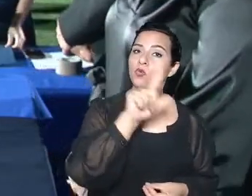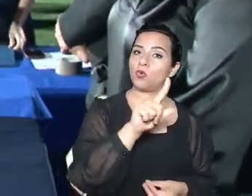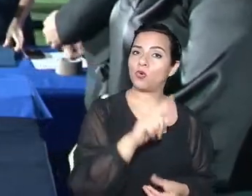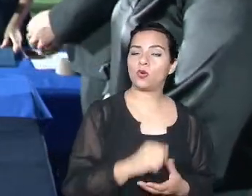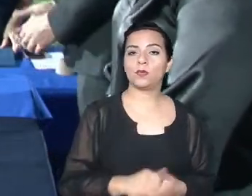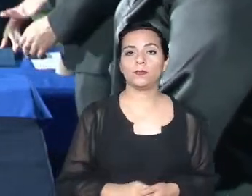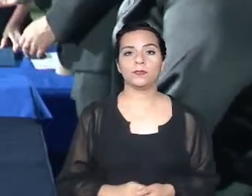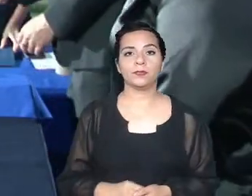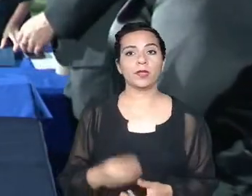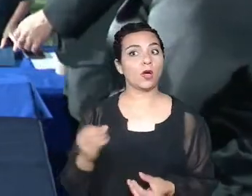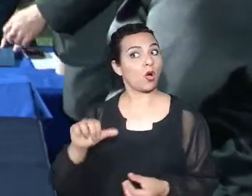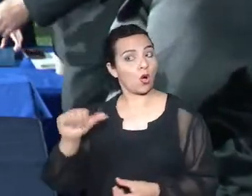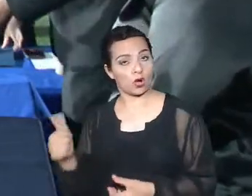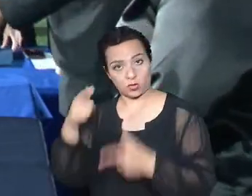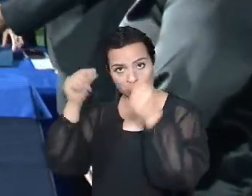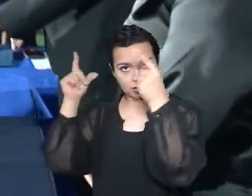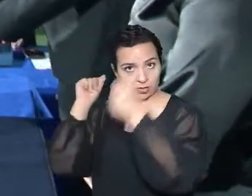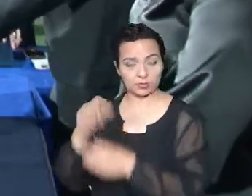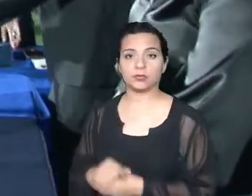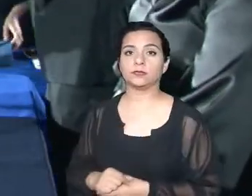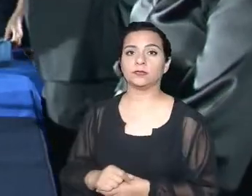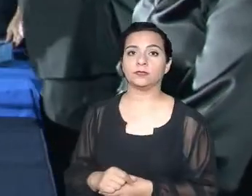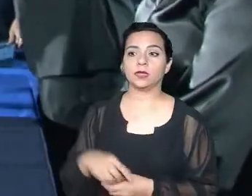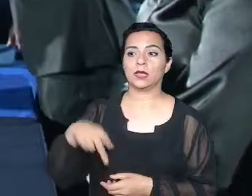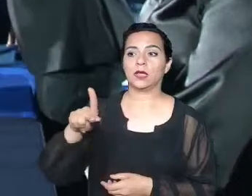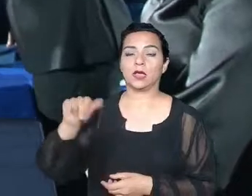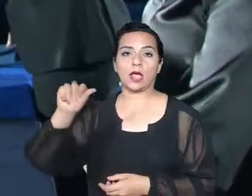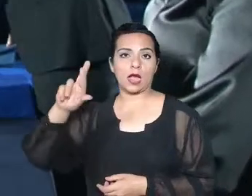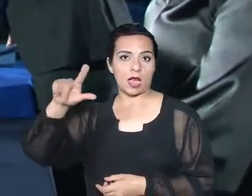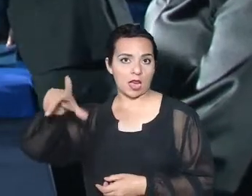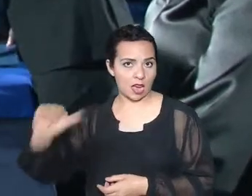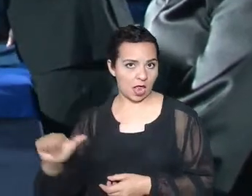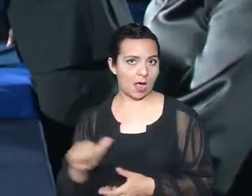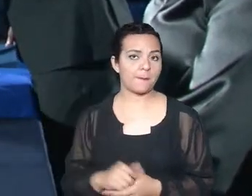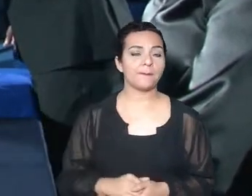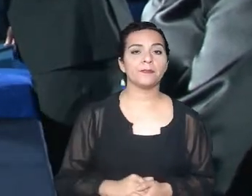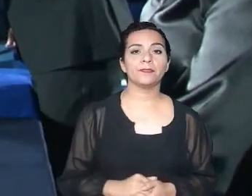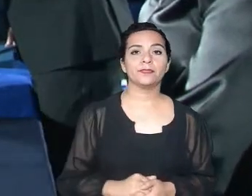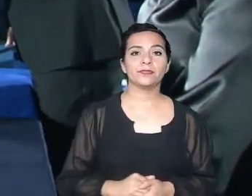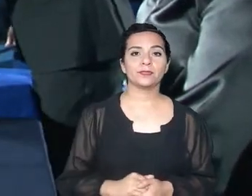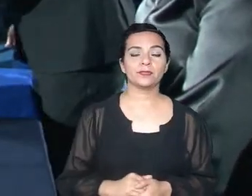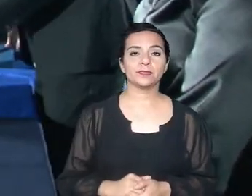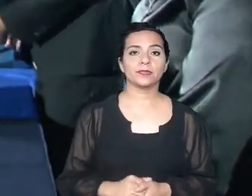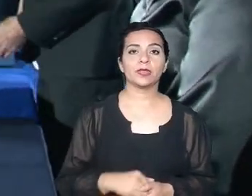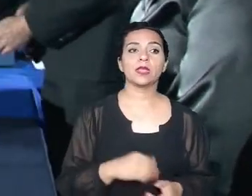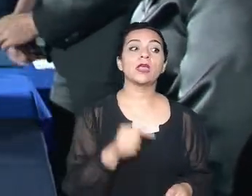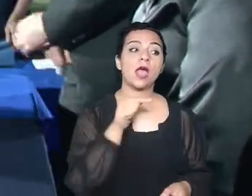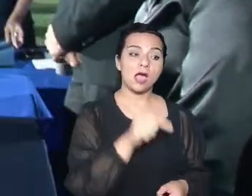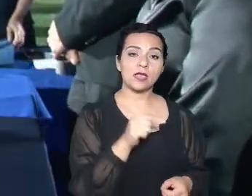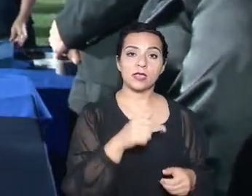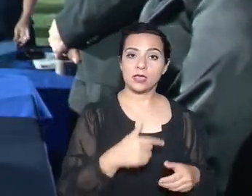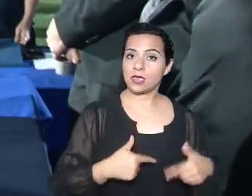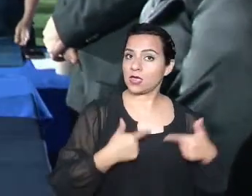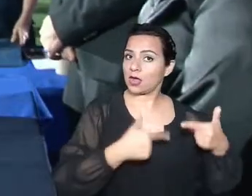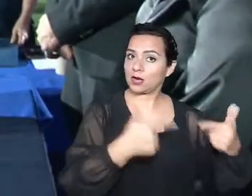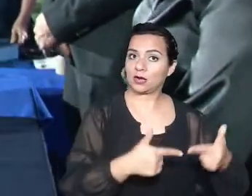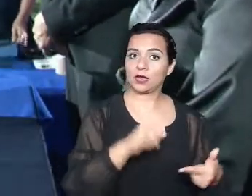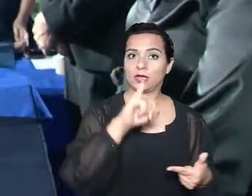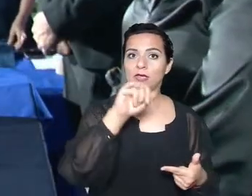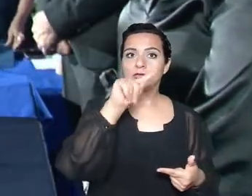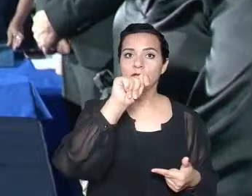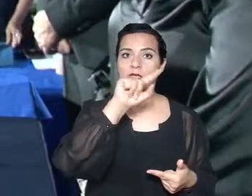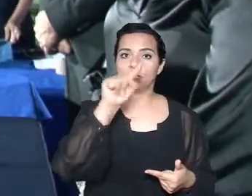Vega Hernández. Otro de nuestros graduantes es Carla Jimena Burgos Avanza. Integrante de esta generación,